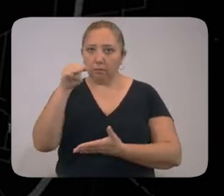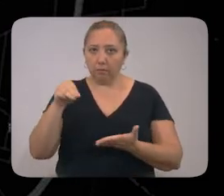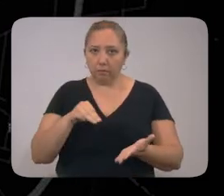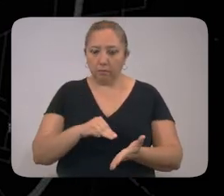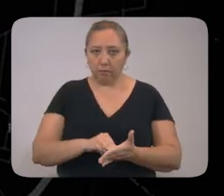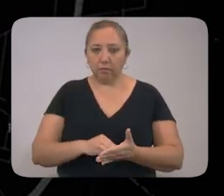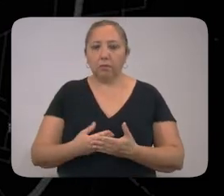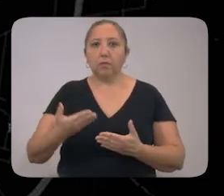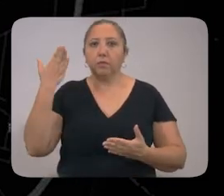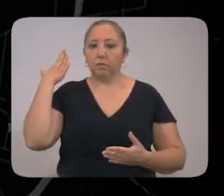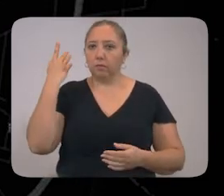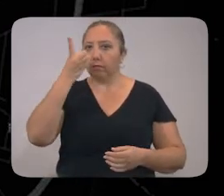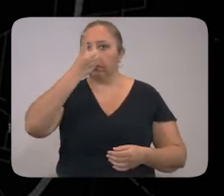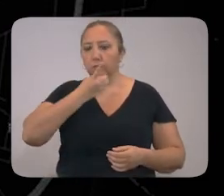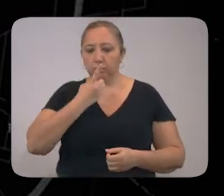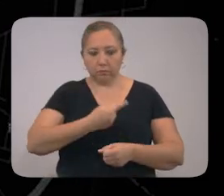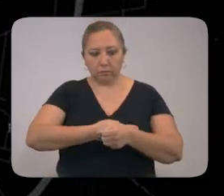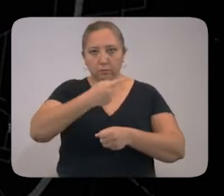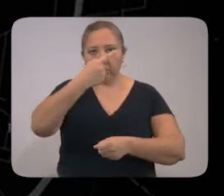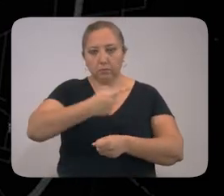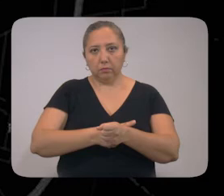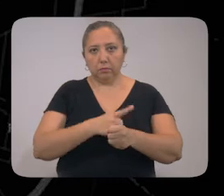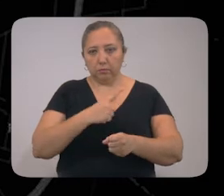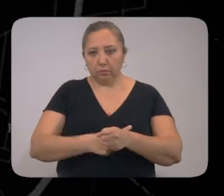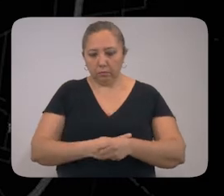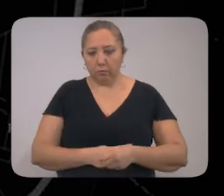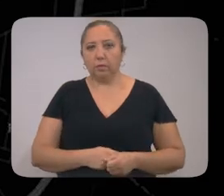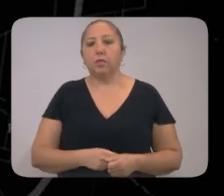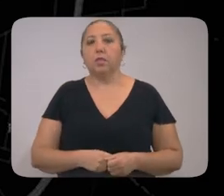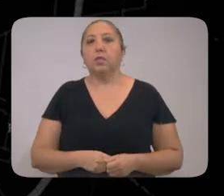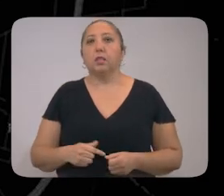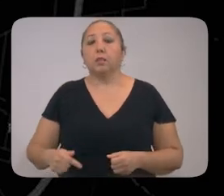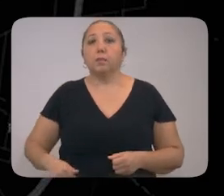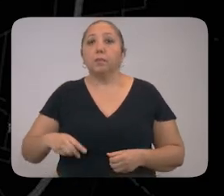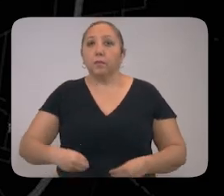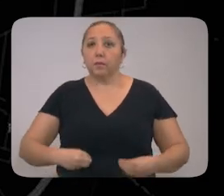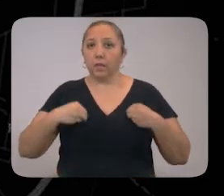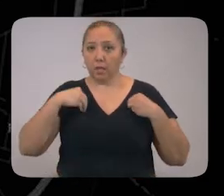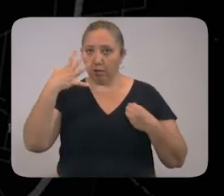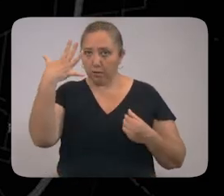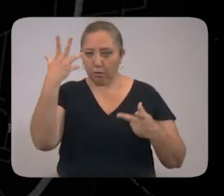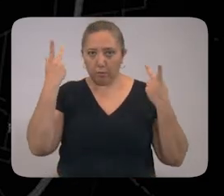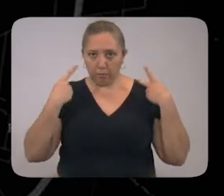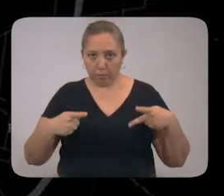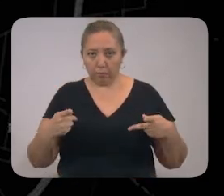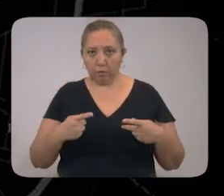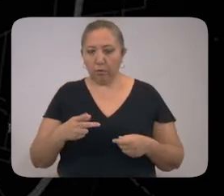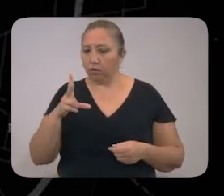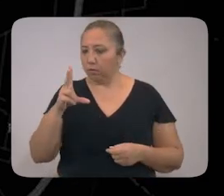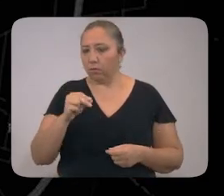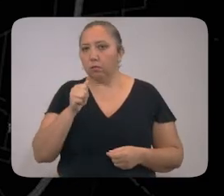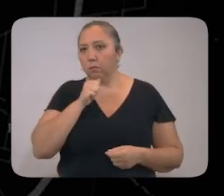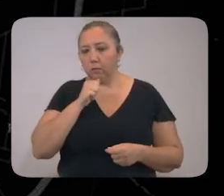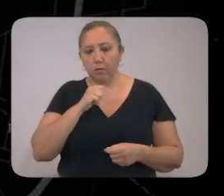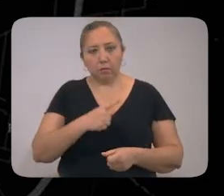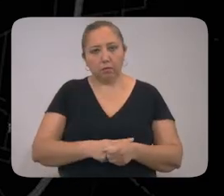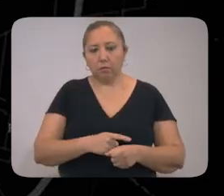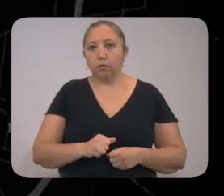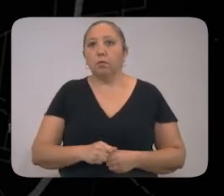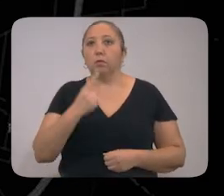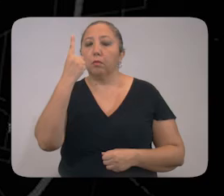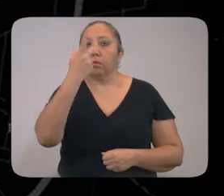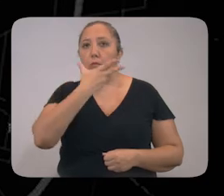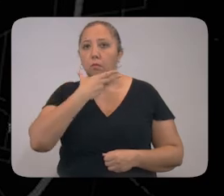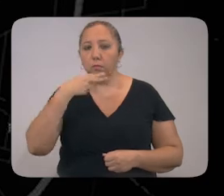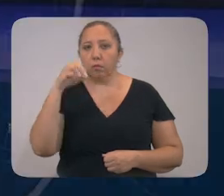con antecedentes de diabetes, hipertensión y enfermedad renal. Vivía con 5 personas que no presentan síntomas. Un